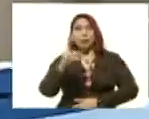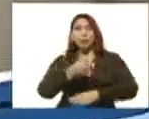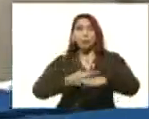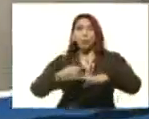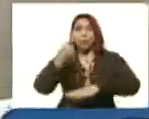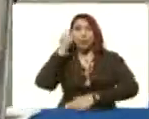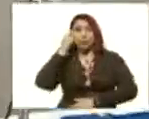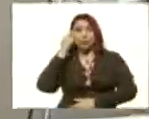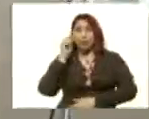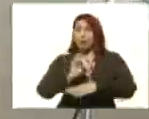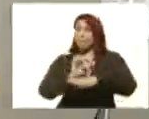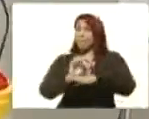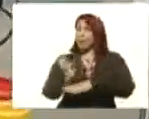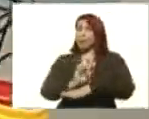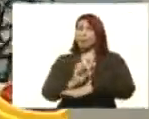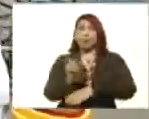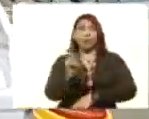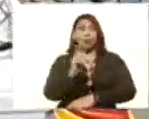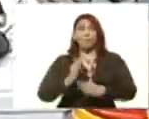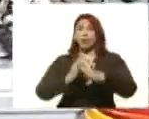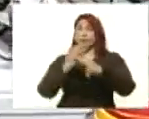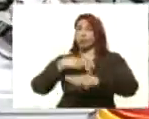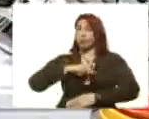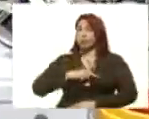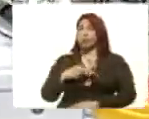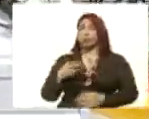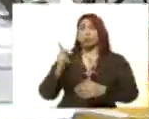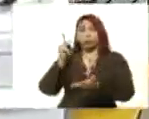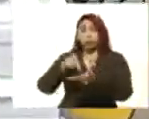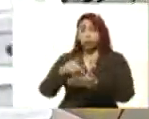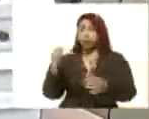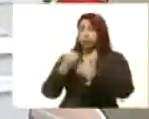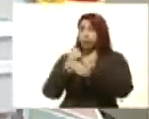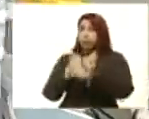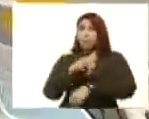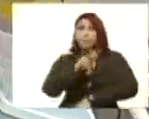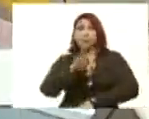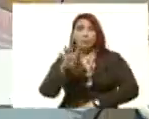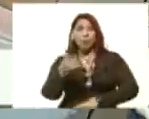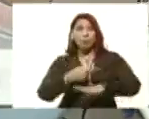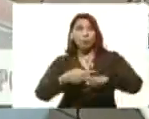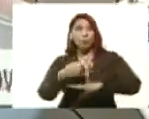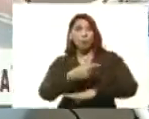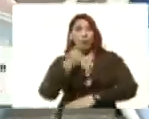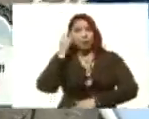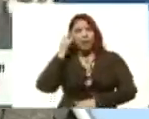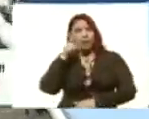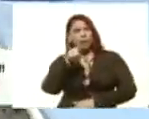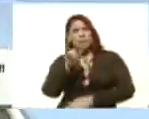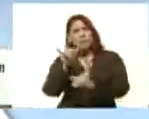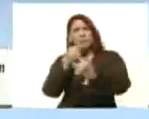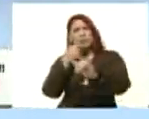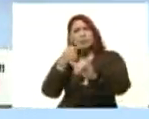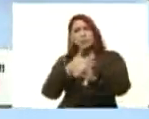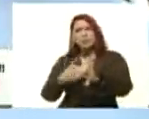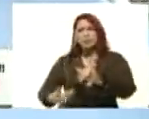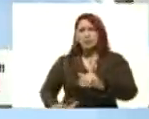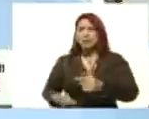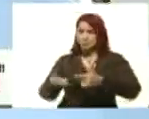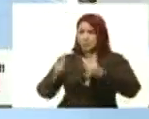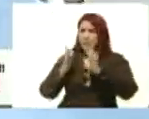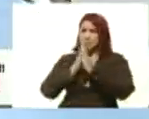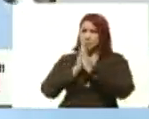emergencia no va a parar. Aquí estaremos nosotros trabajando las 24 horas del día. Usted hablaba, presidente, si me